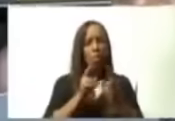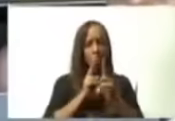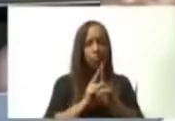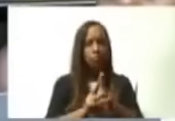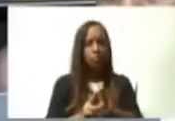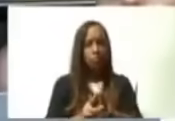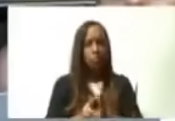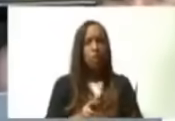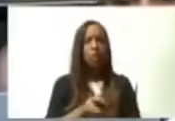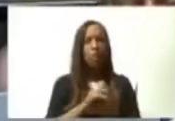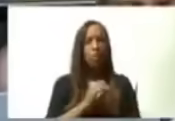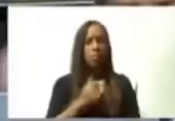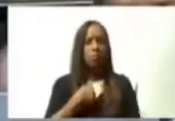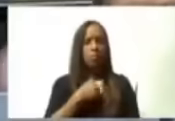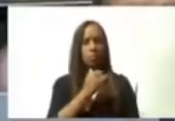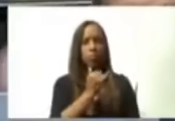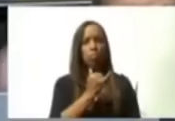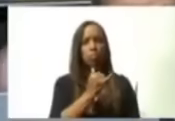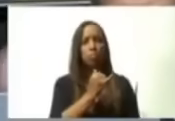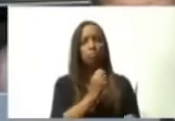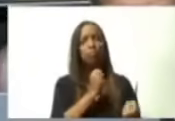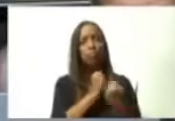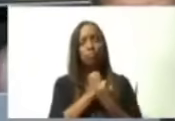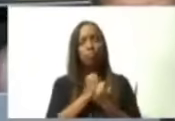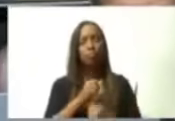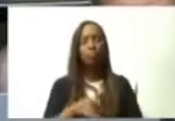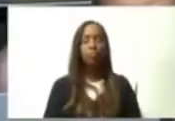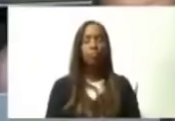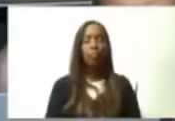sembradíos, y más que nuestros sembradíos, se llevó